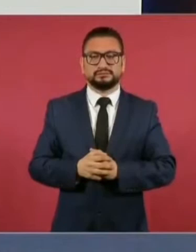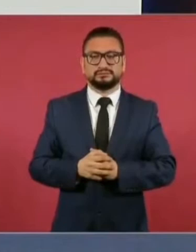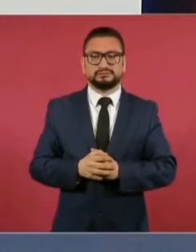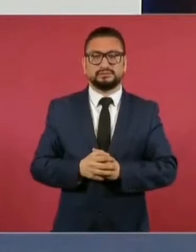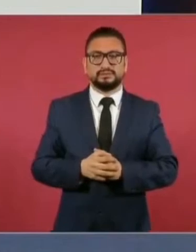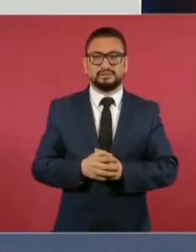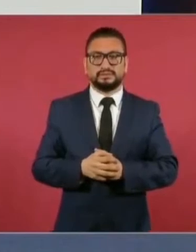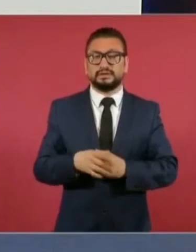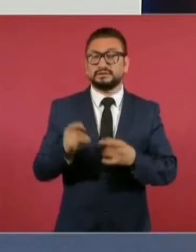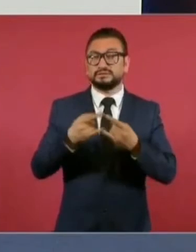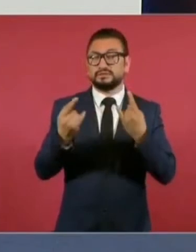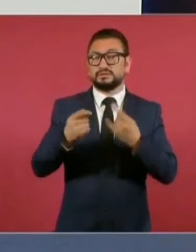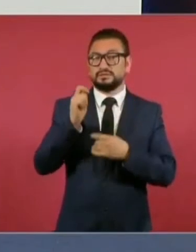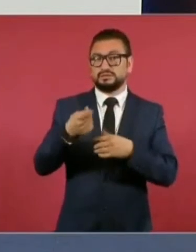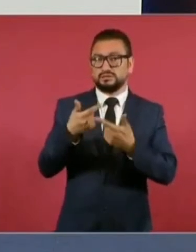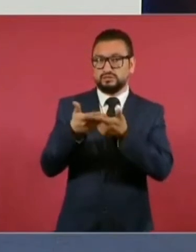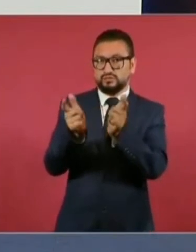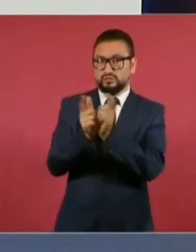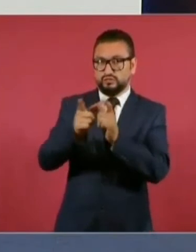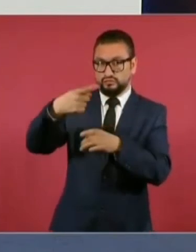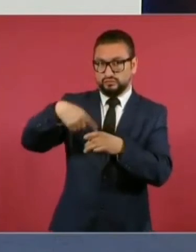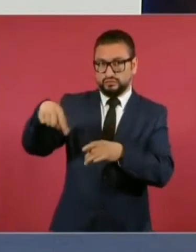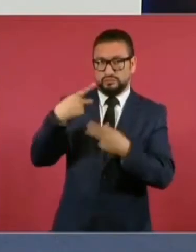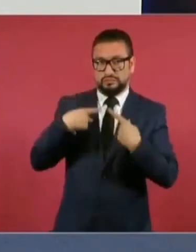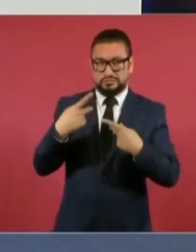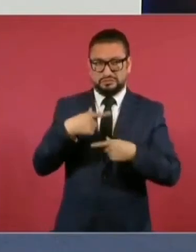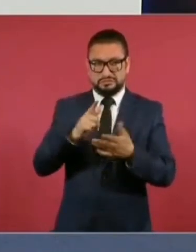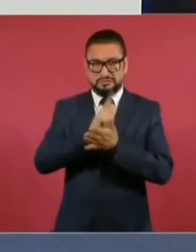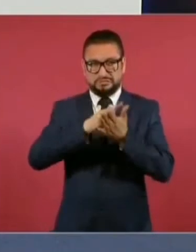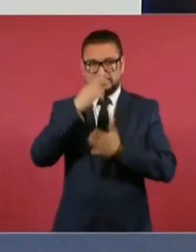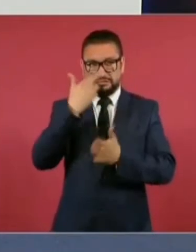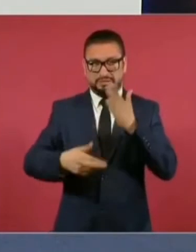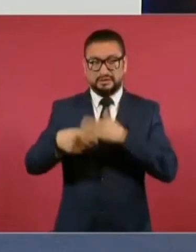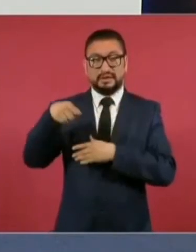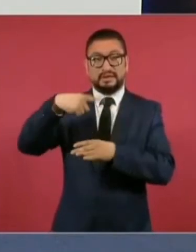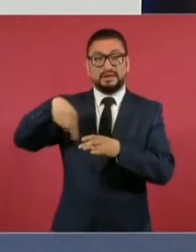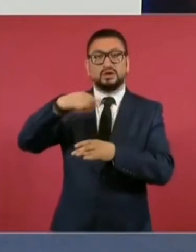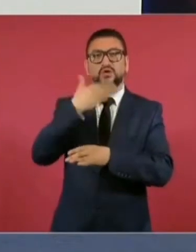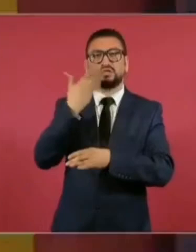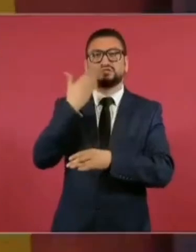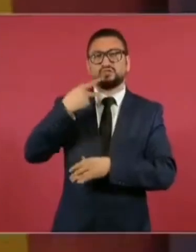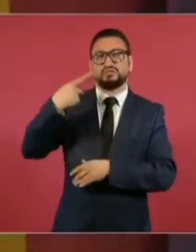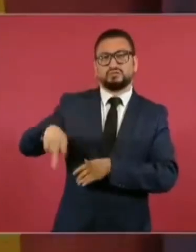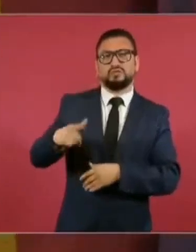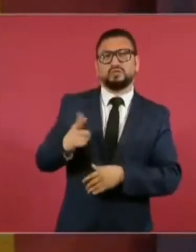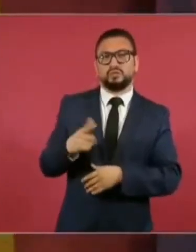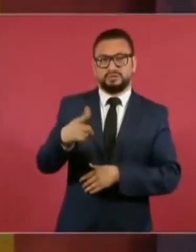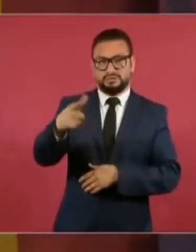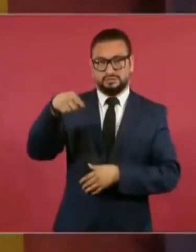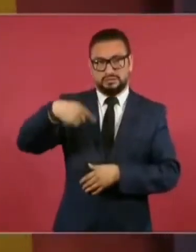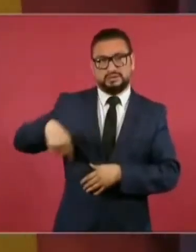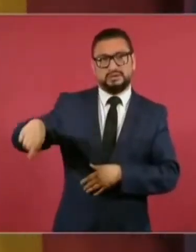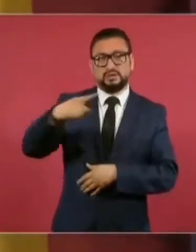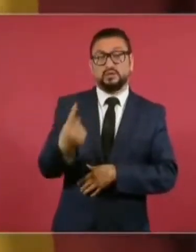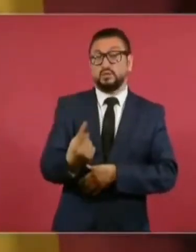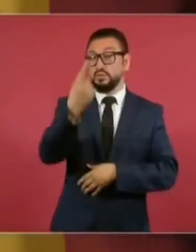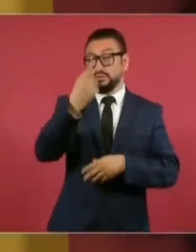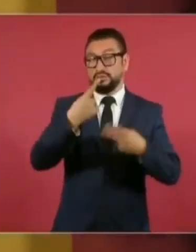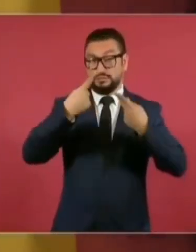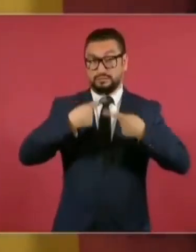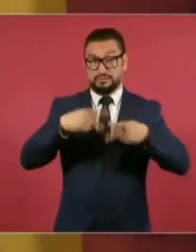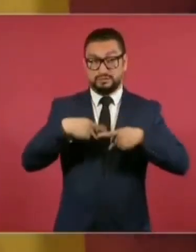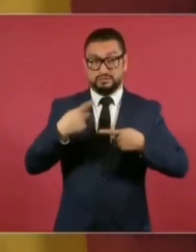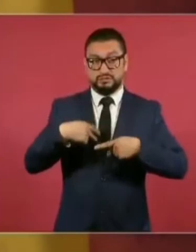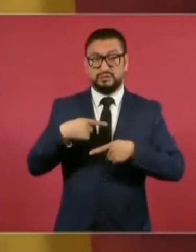Este caso es de un grupo de delincuentes que opera ahí en Guanajuato. Uno de ellos